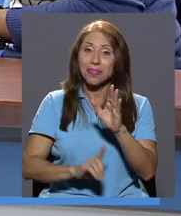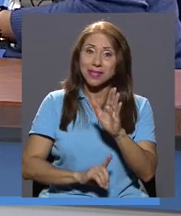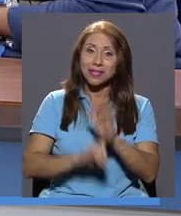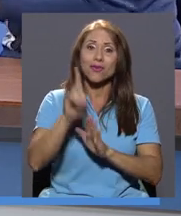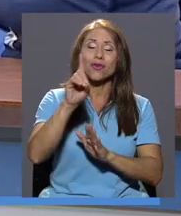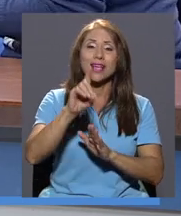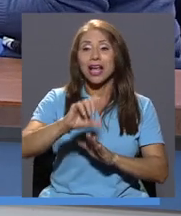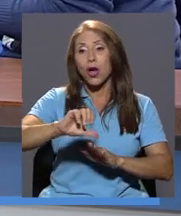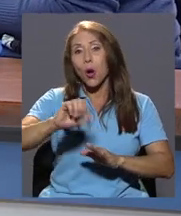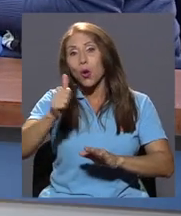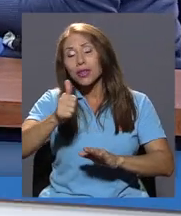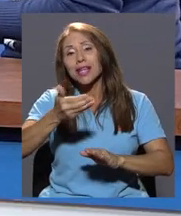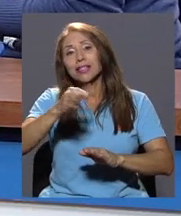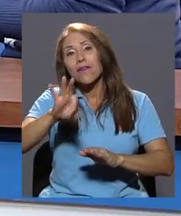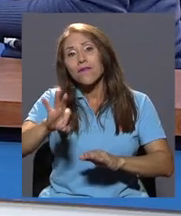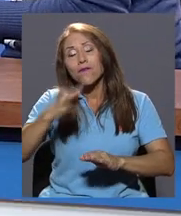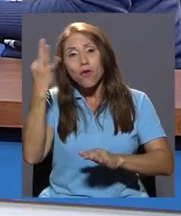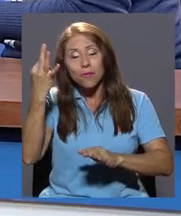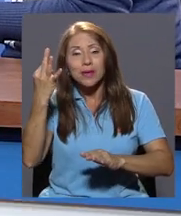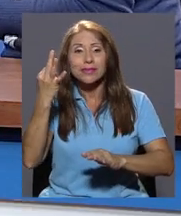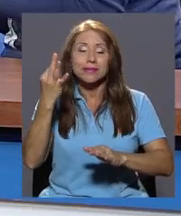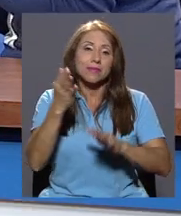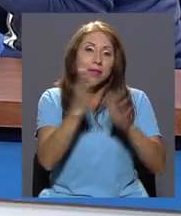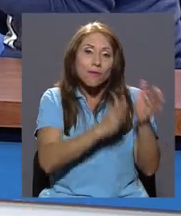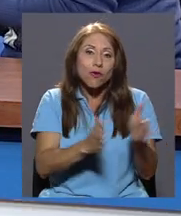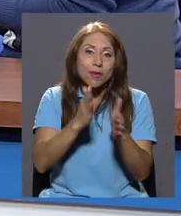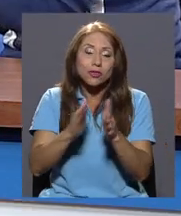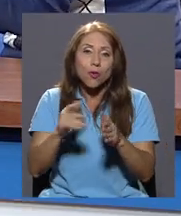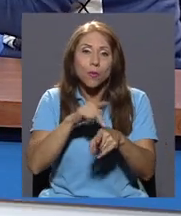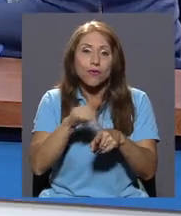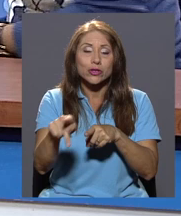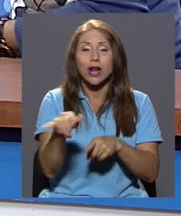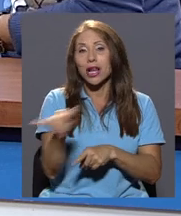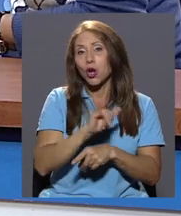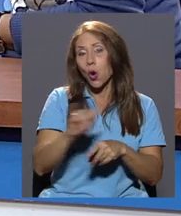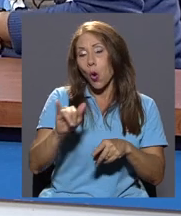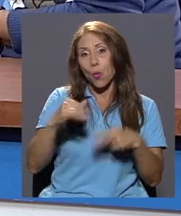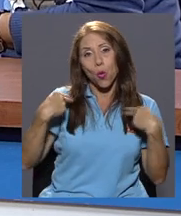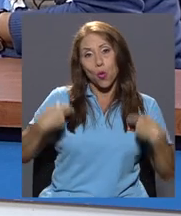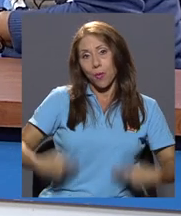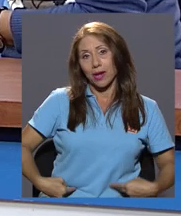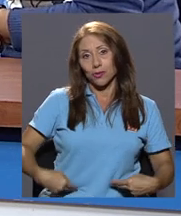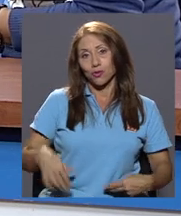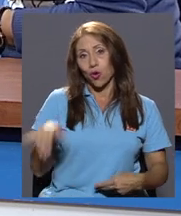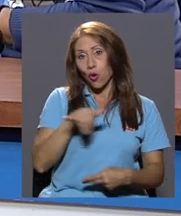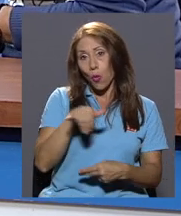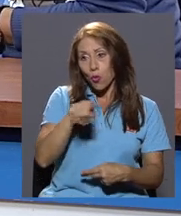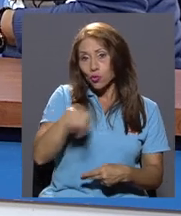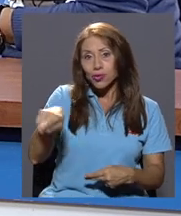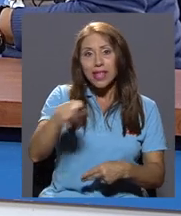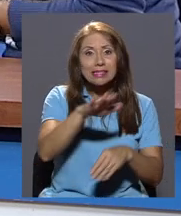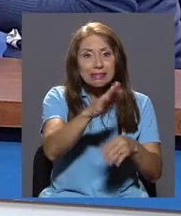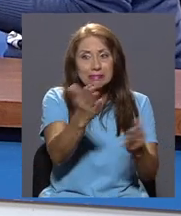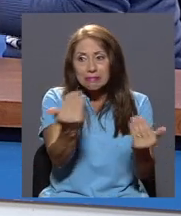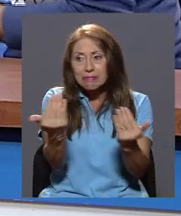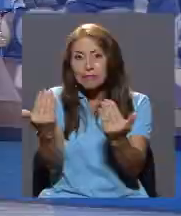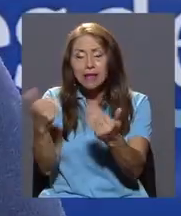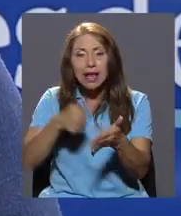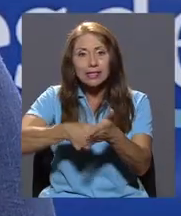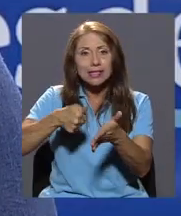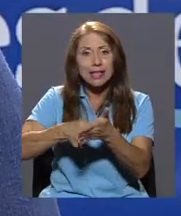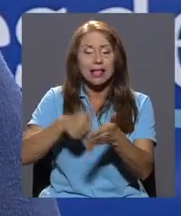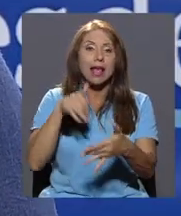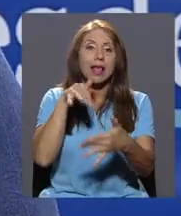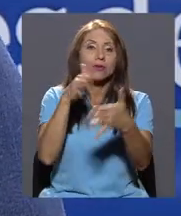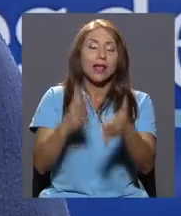otras facetas de su formación profesional y como seres humanos, como lo que hacen ustedes con este llamado a las elecciones y a que participen